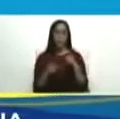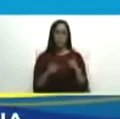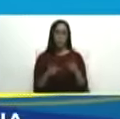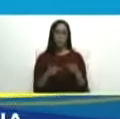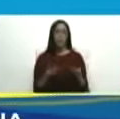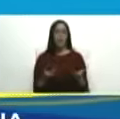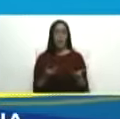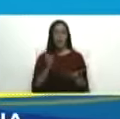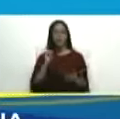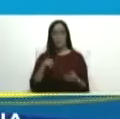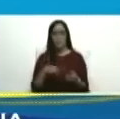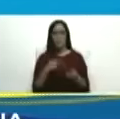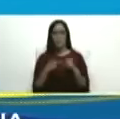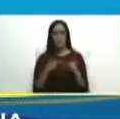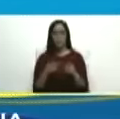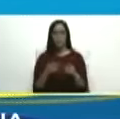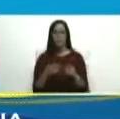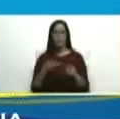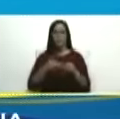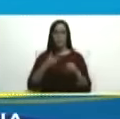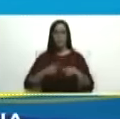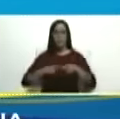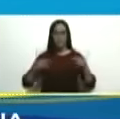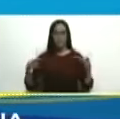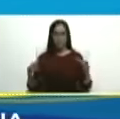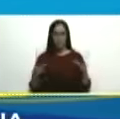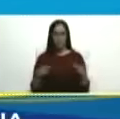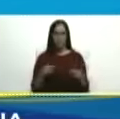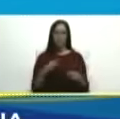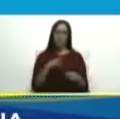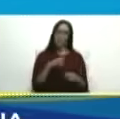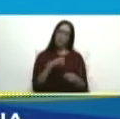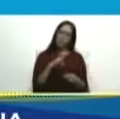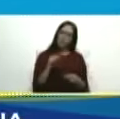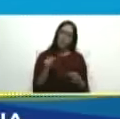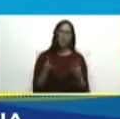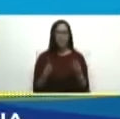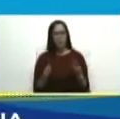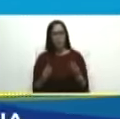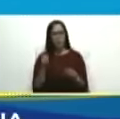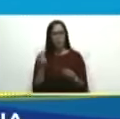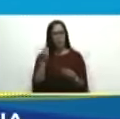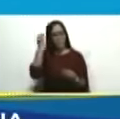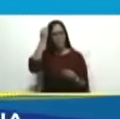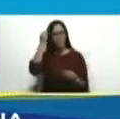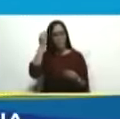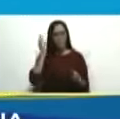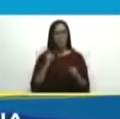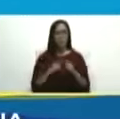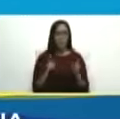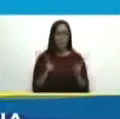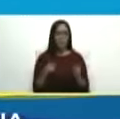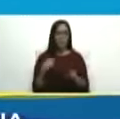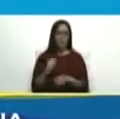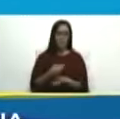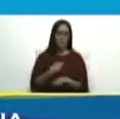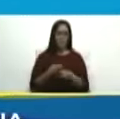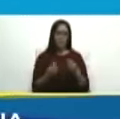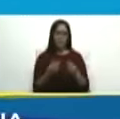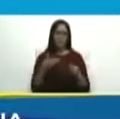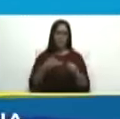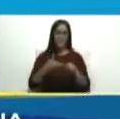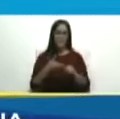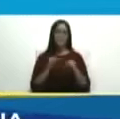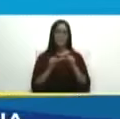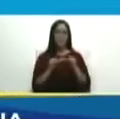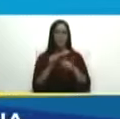creció. No tanto como aspirábamos, porque las inversiones petroleras las seguimos haciendo